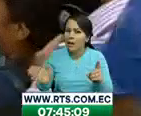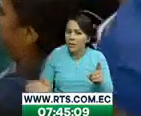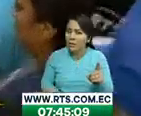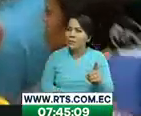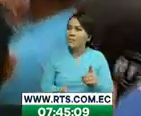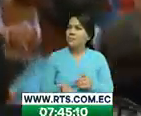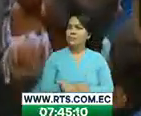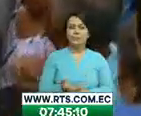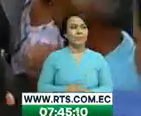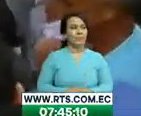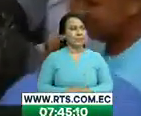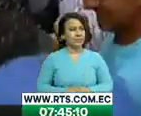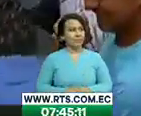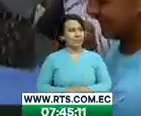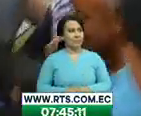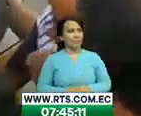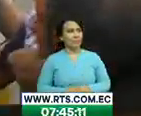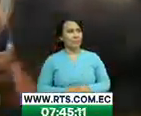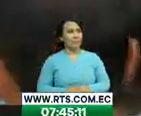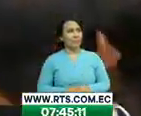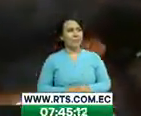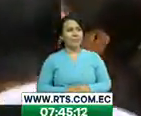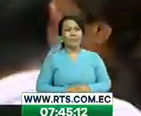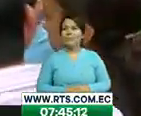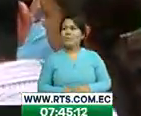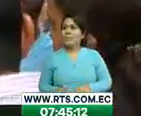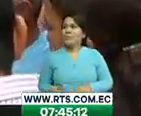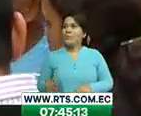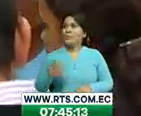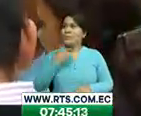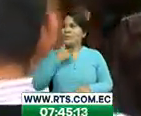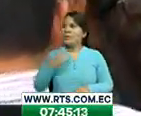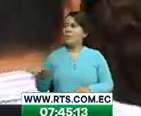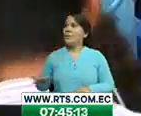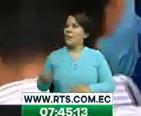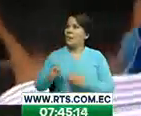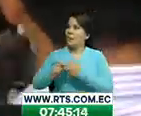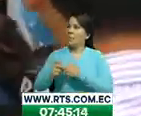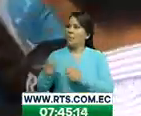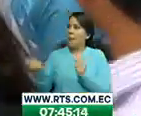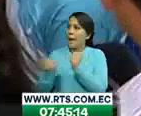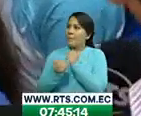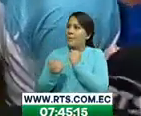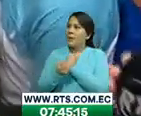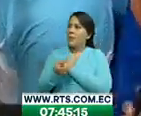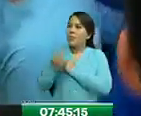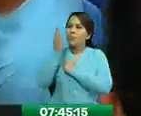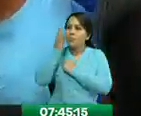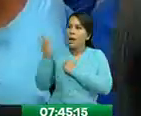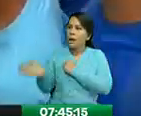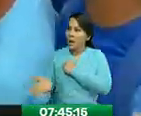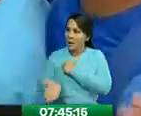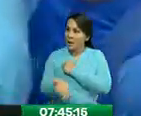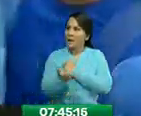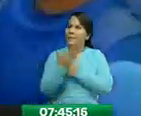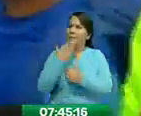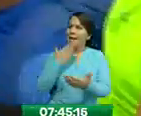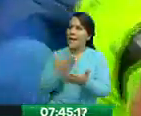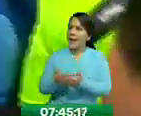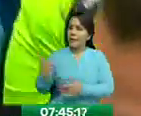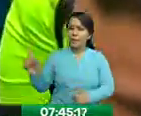sígale. O sea, a ver, ya no hay damitas por acá. Amigo, dale permiso a la damita que la está atropellando, por favor. Eso. Muchas